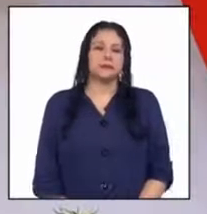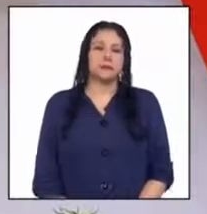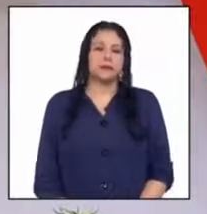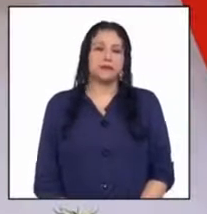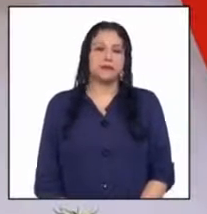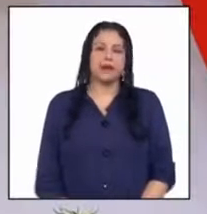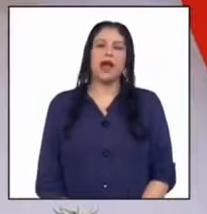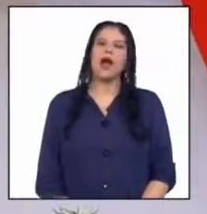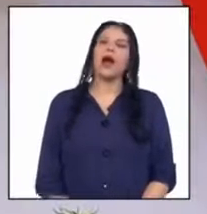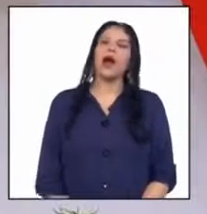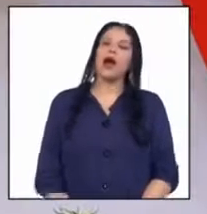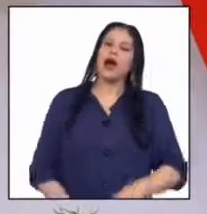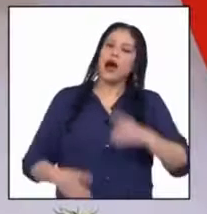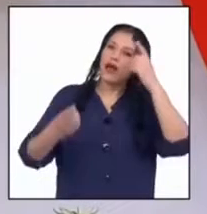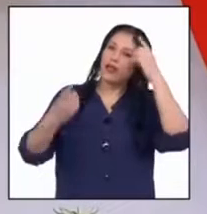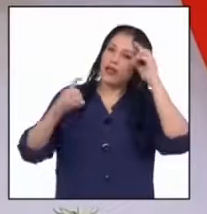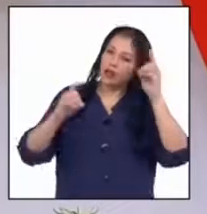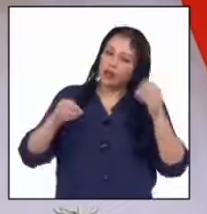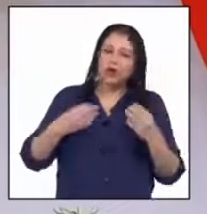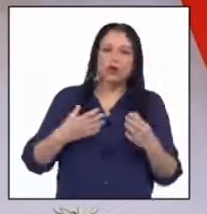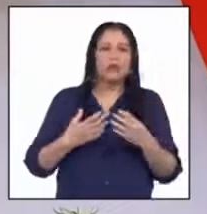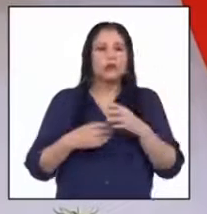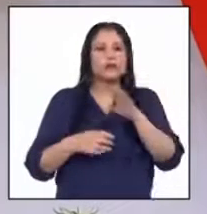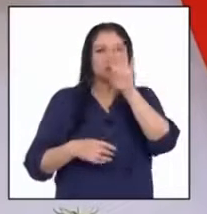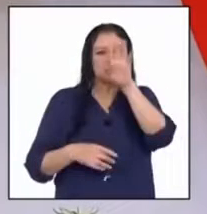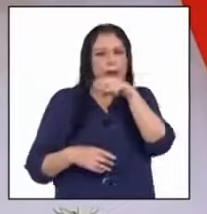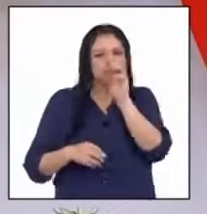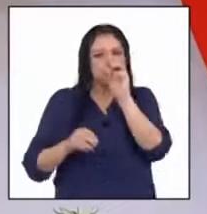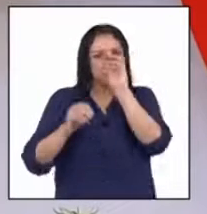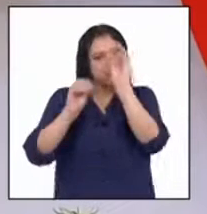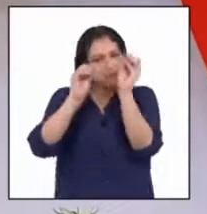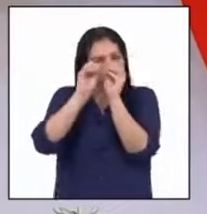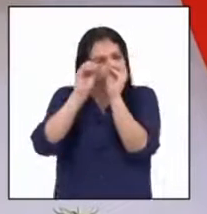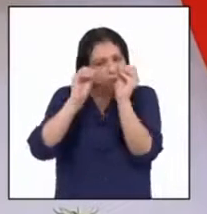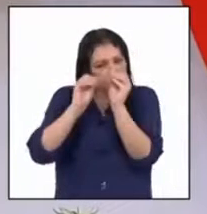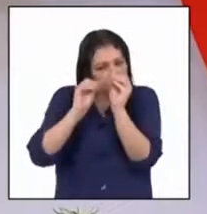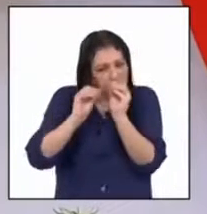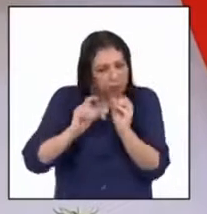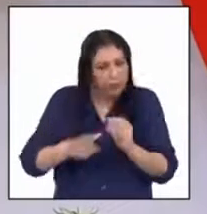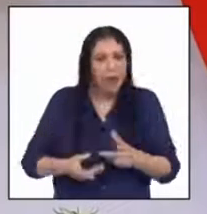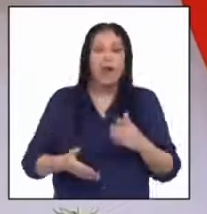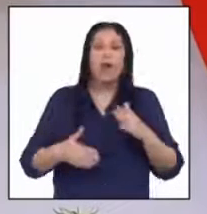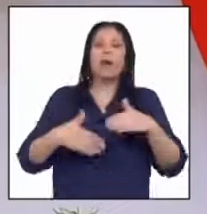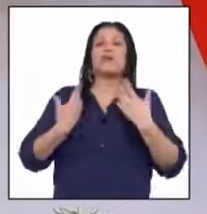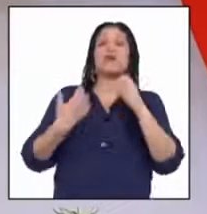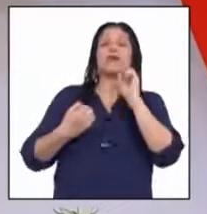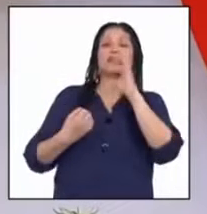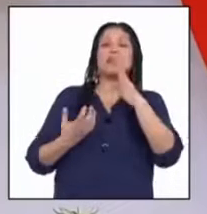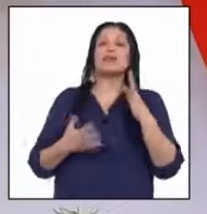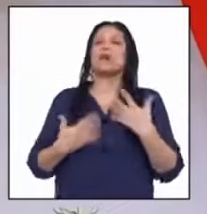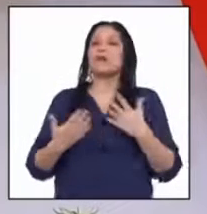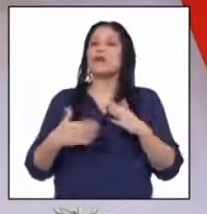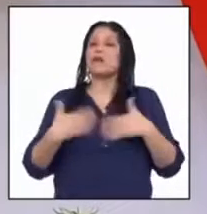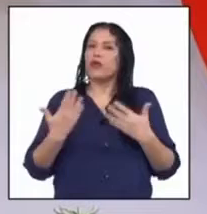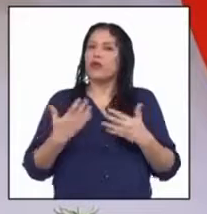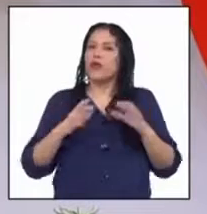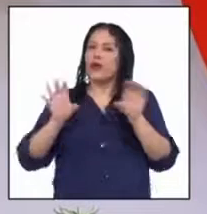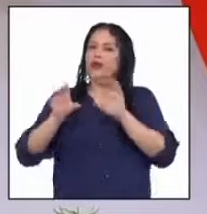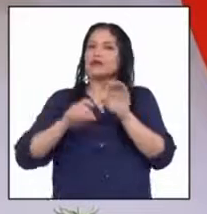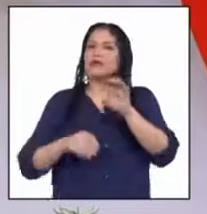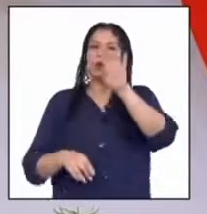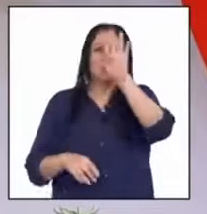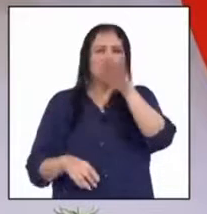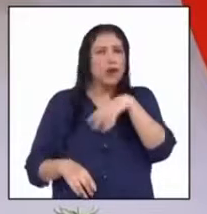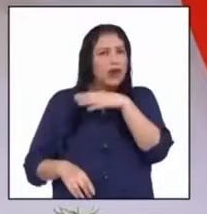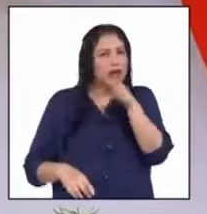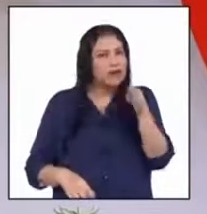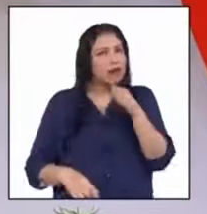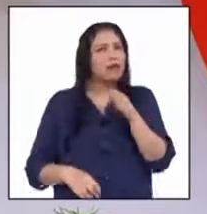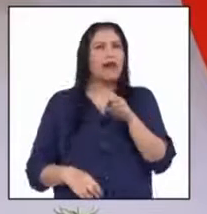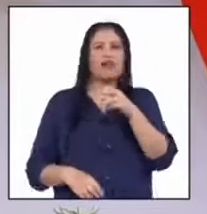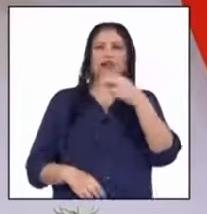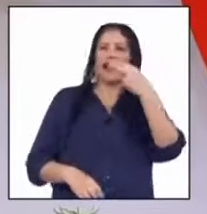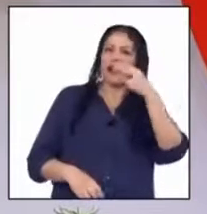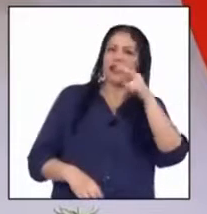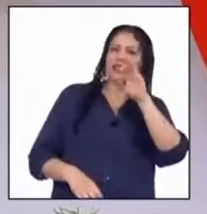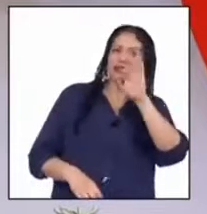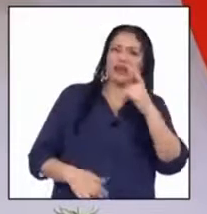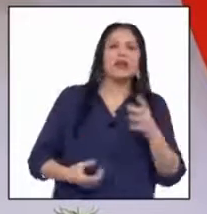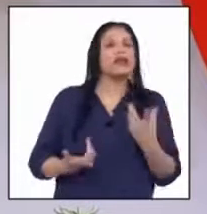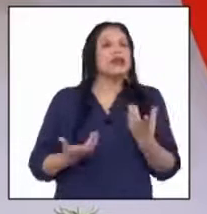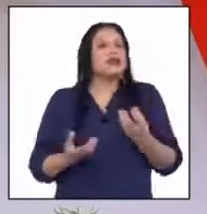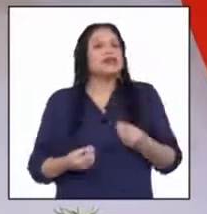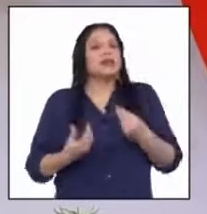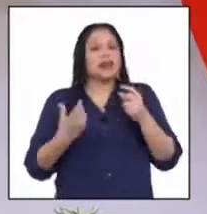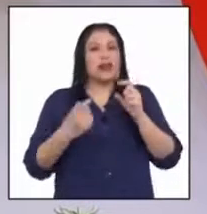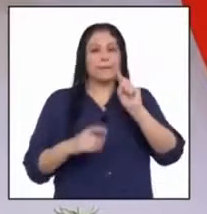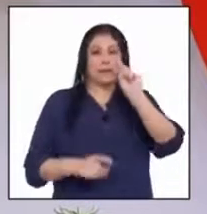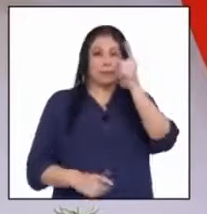De acuerdo a cómo hemos desarrollado esta actividad, podemos decir que para elaborar una tabla de frecuencias se destina por lo general su